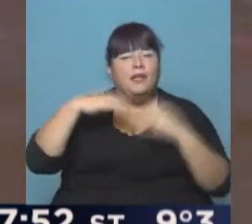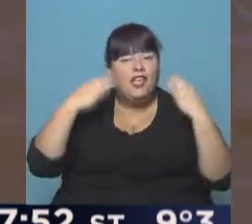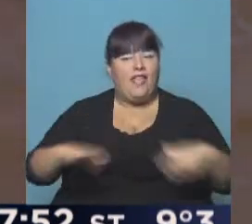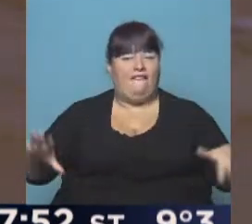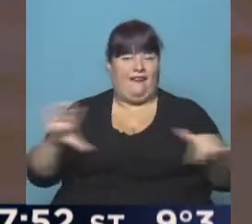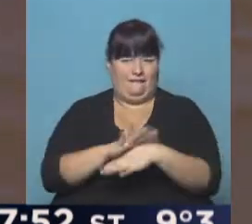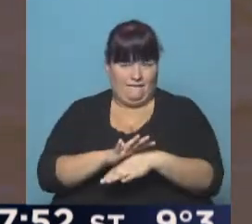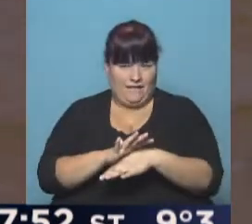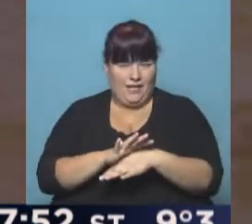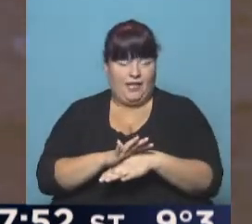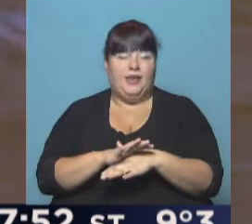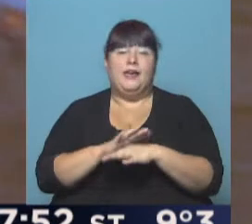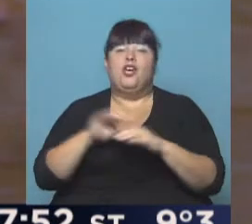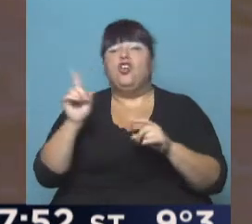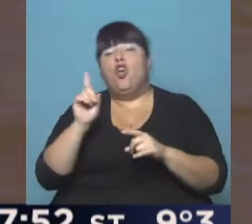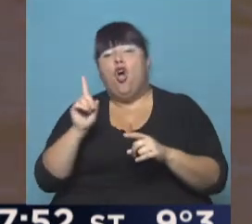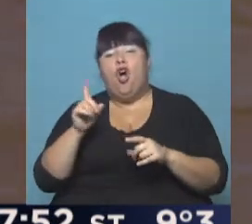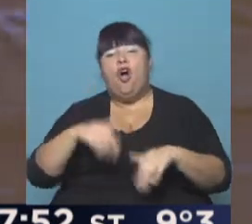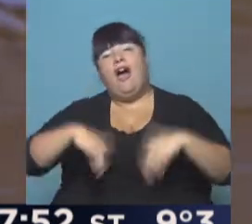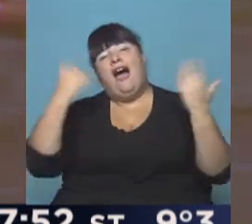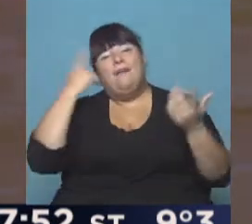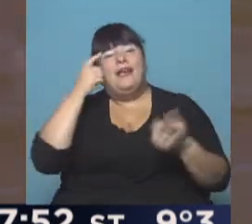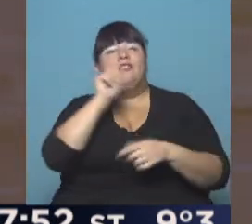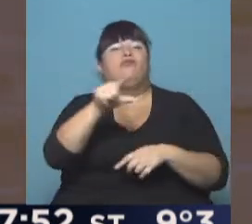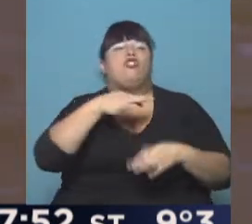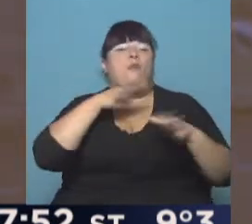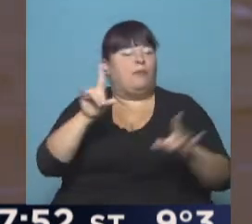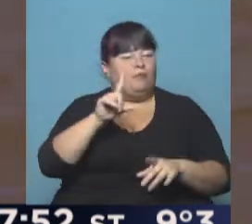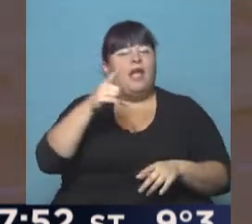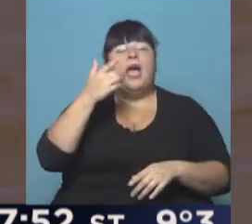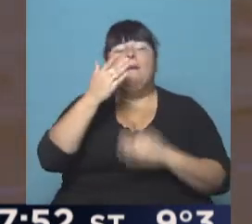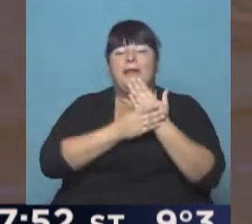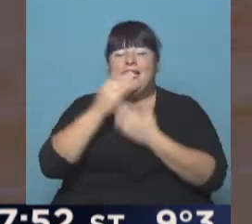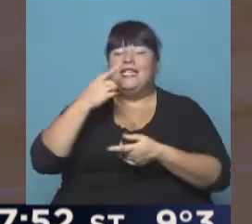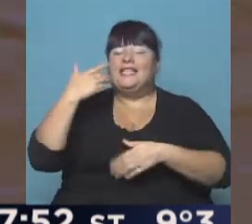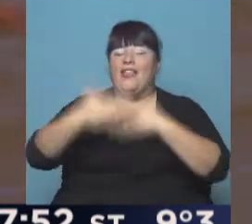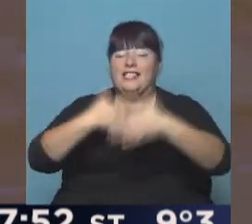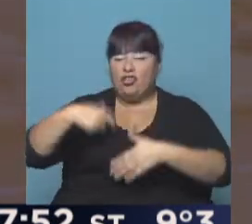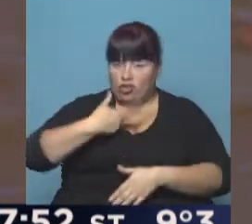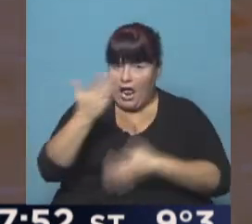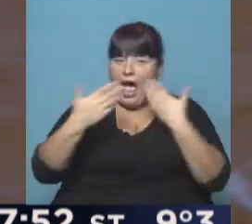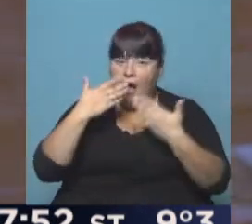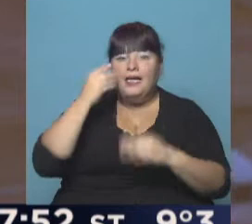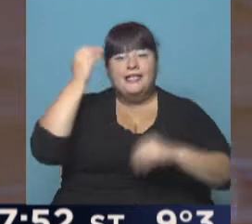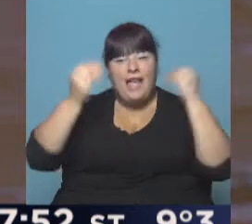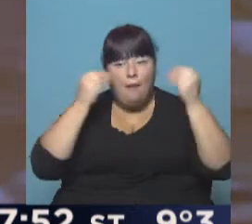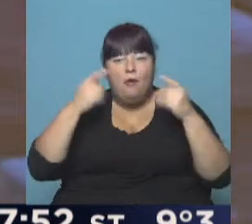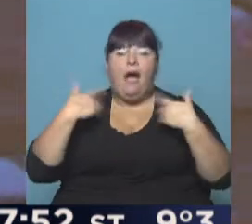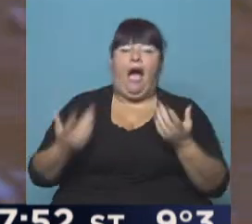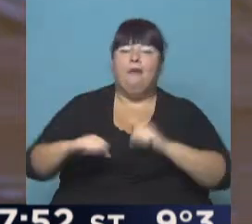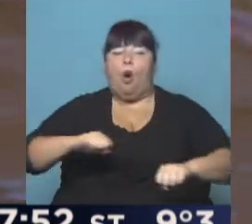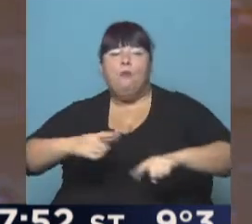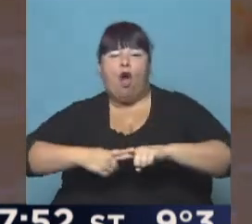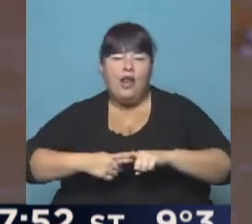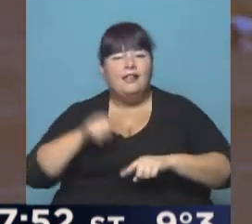concreta y no de libre interpretación bueno hablo carolina stanley la ministra de desarrollo social que le preocupa el uso político de un